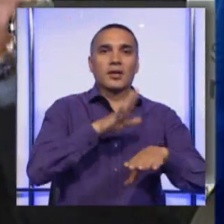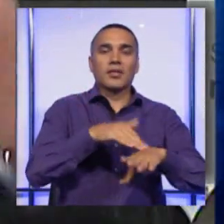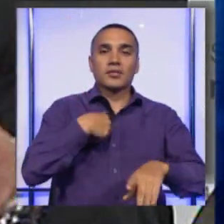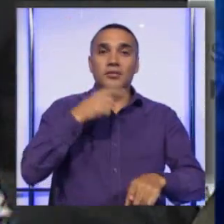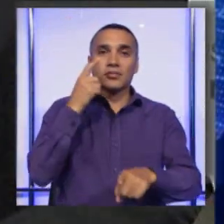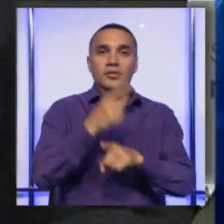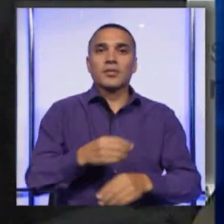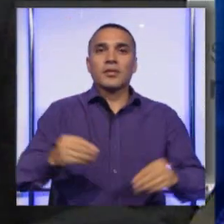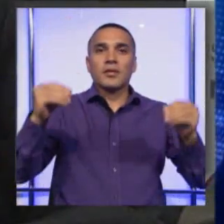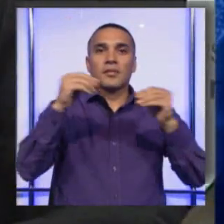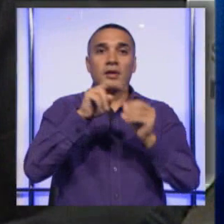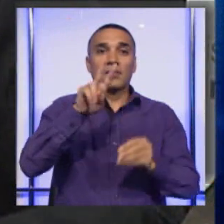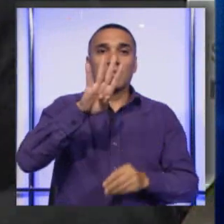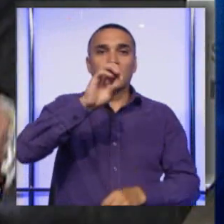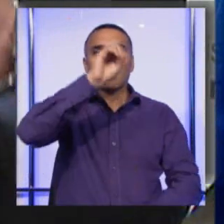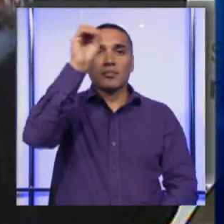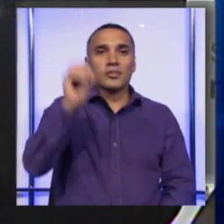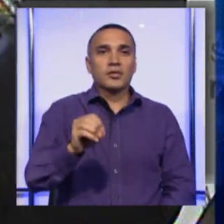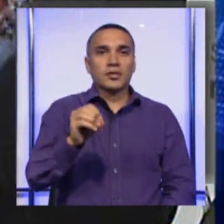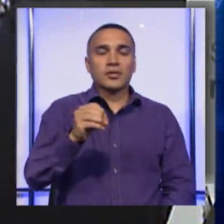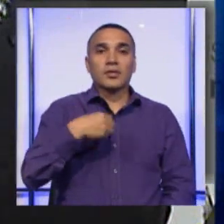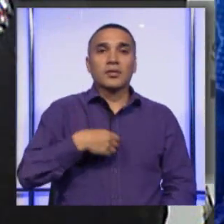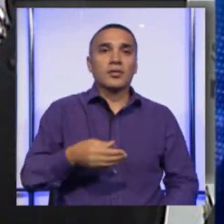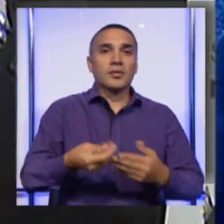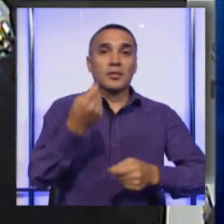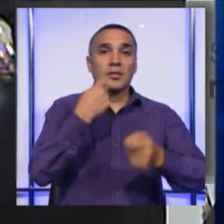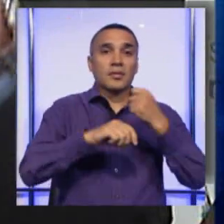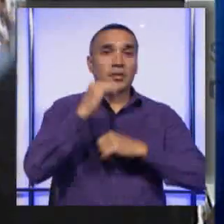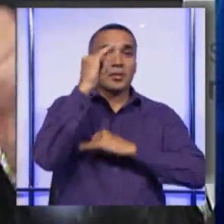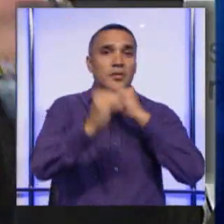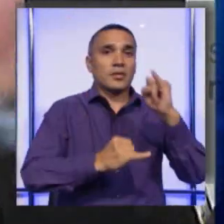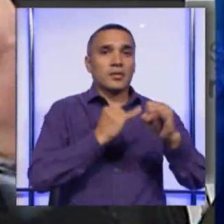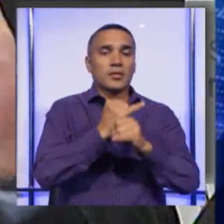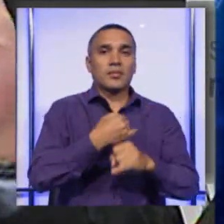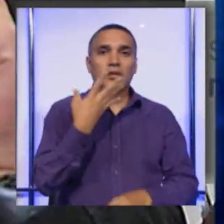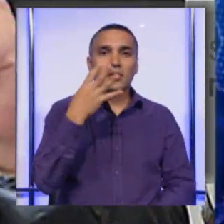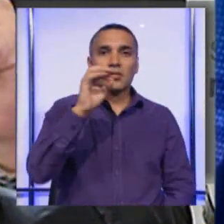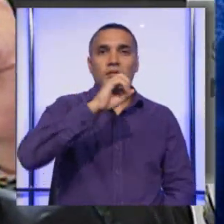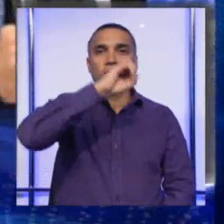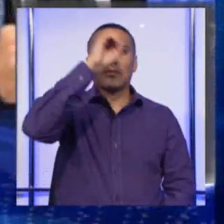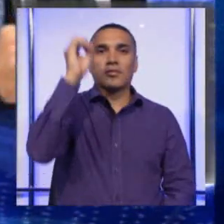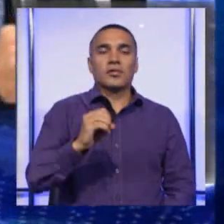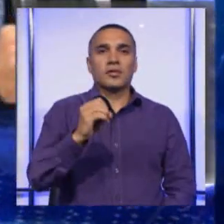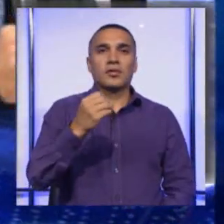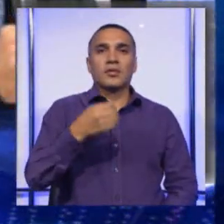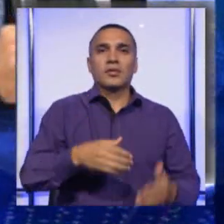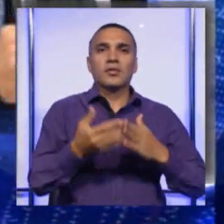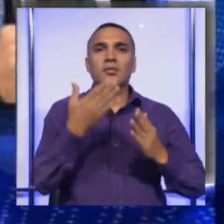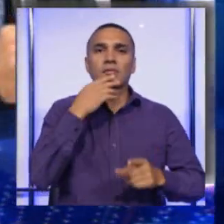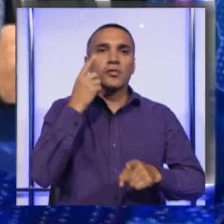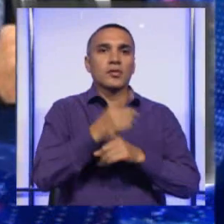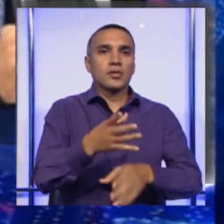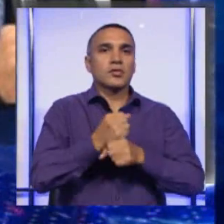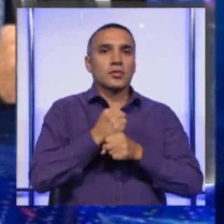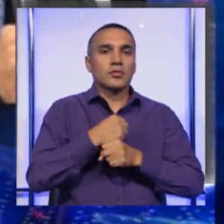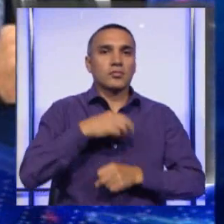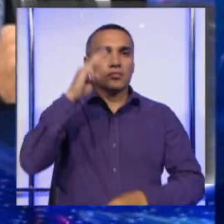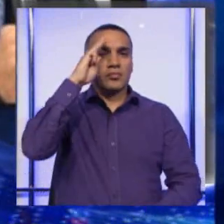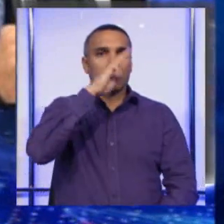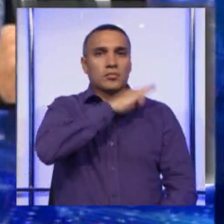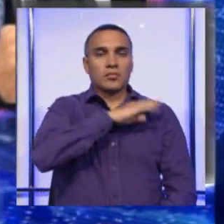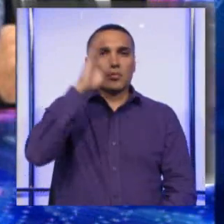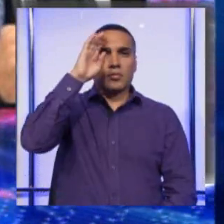un incremento del 24% y en el tráfico internacional un 19%. Mando unificado de seguridad entre Fuerzas Armadas